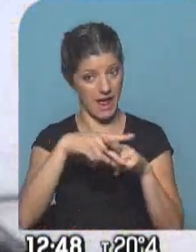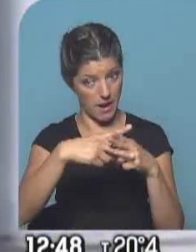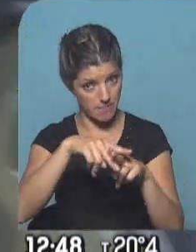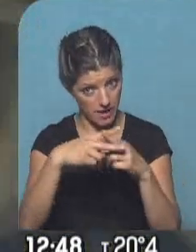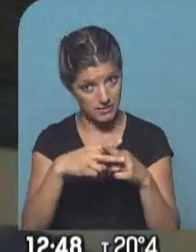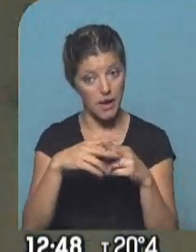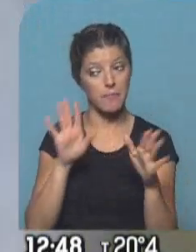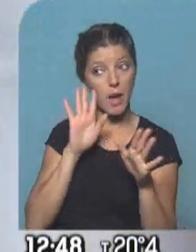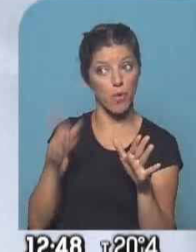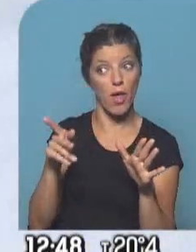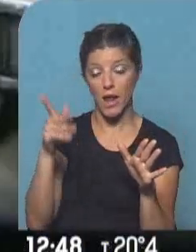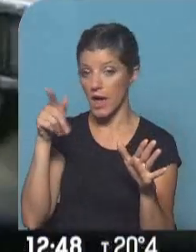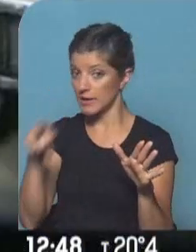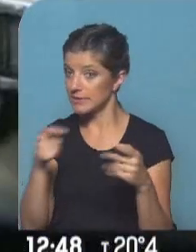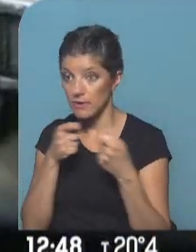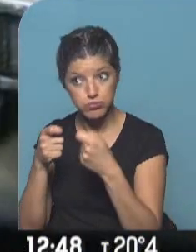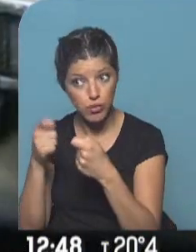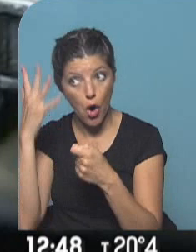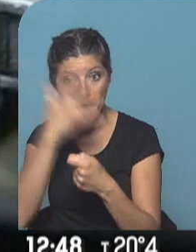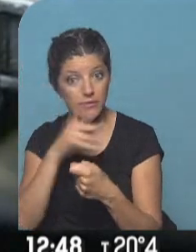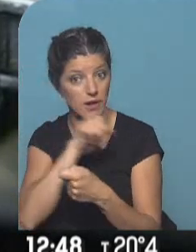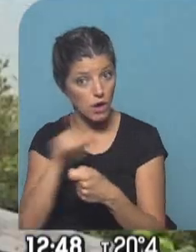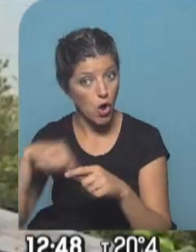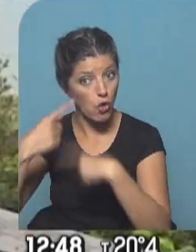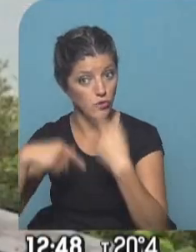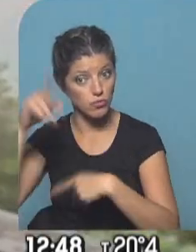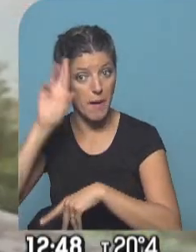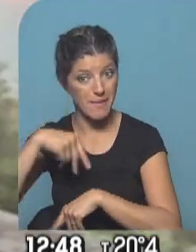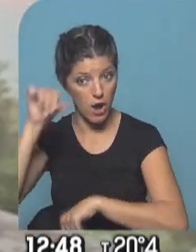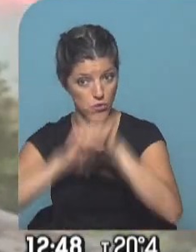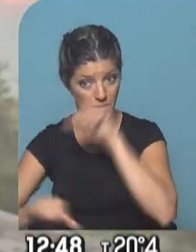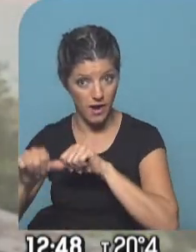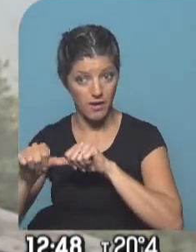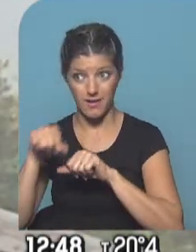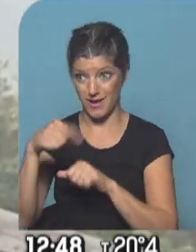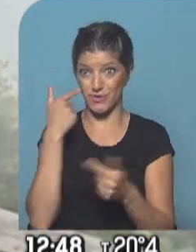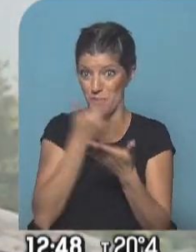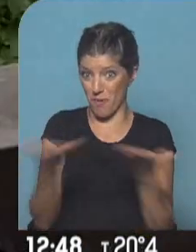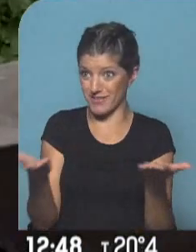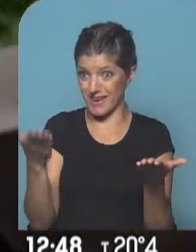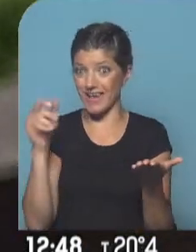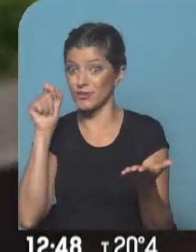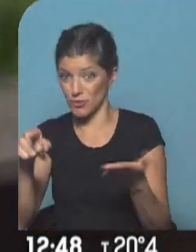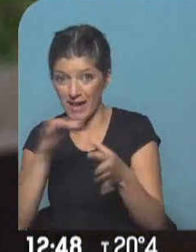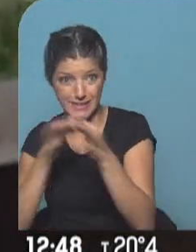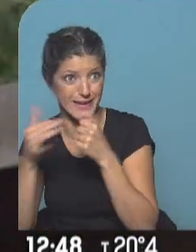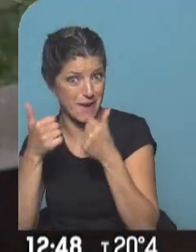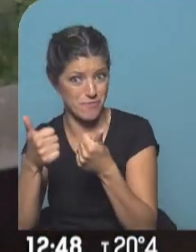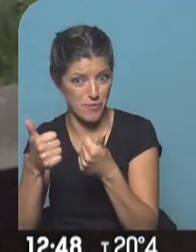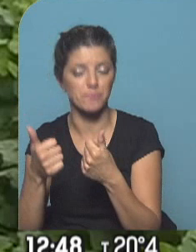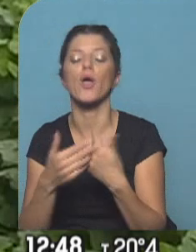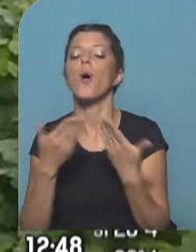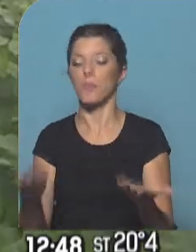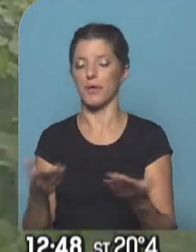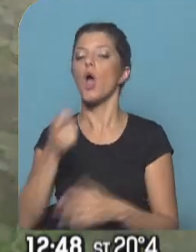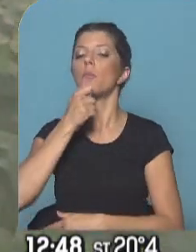para convencer a Corea del Norte de que no avance en su programa nuclear, es ilustrativo de que la estrategia de Corea del Norte está dando resultado. También porque China no lo hace.